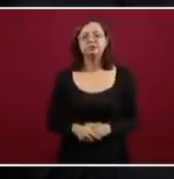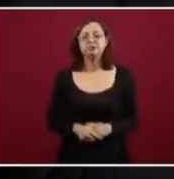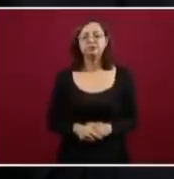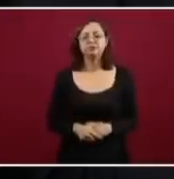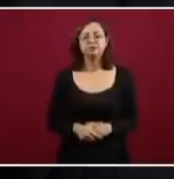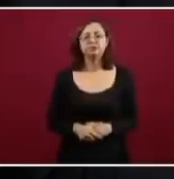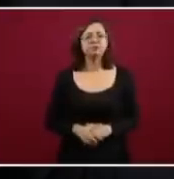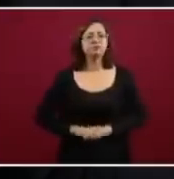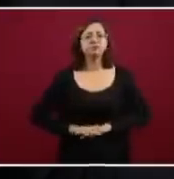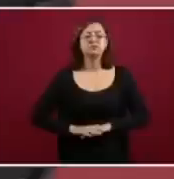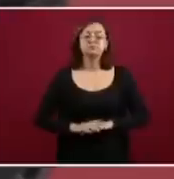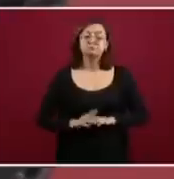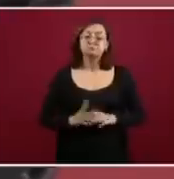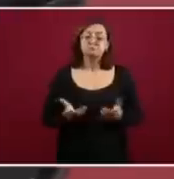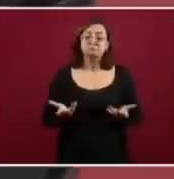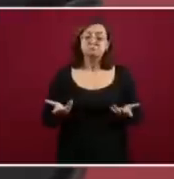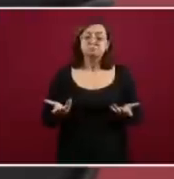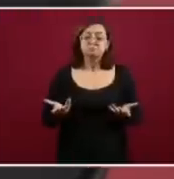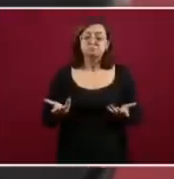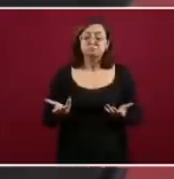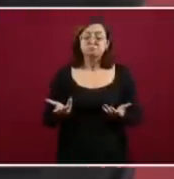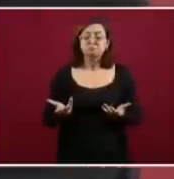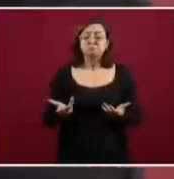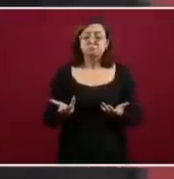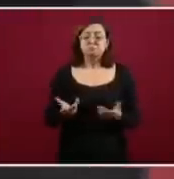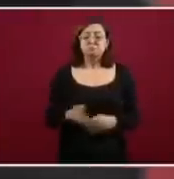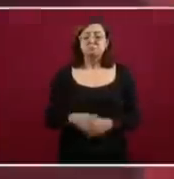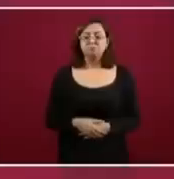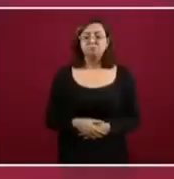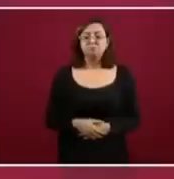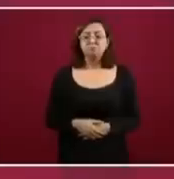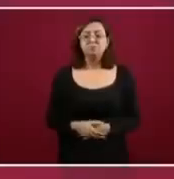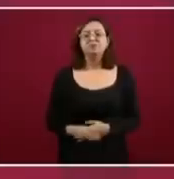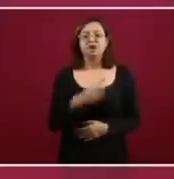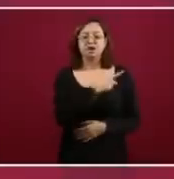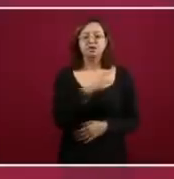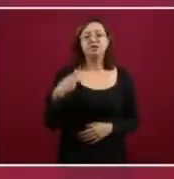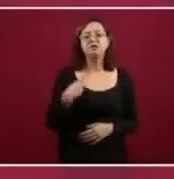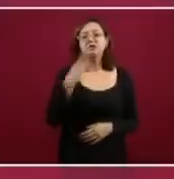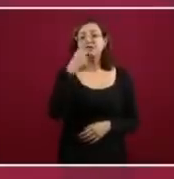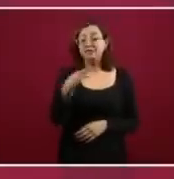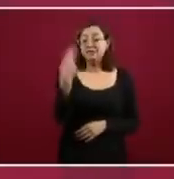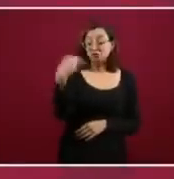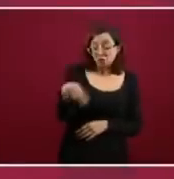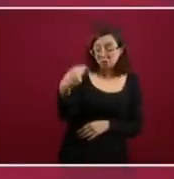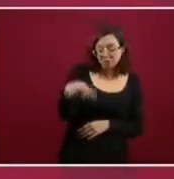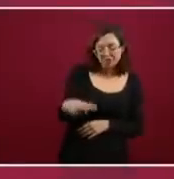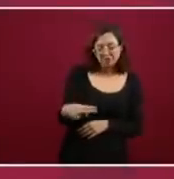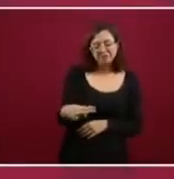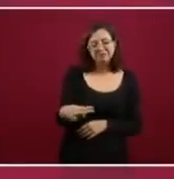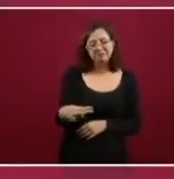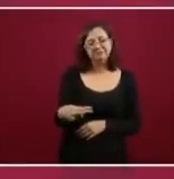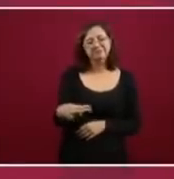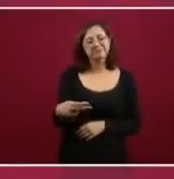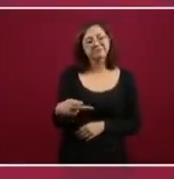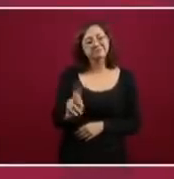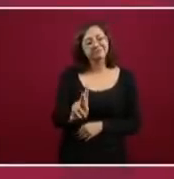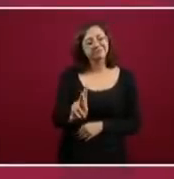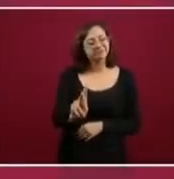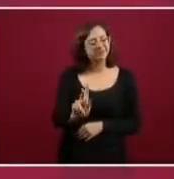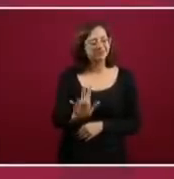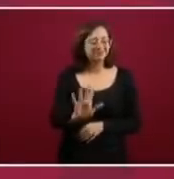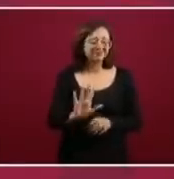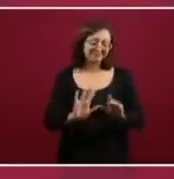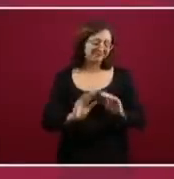ya nada más es cosa de es decir de parte de quién pero es evidente